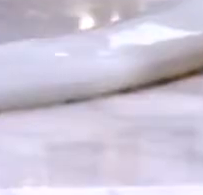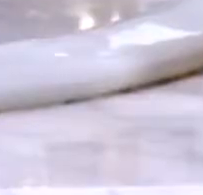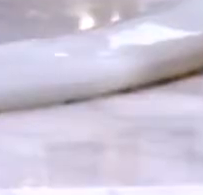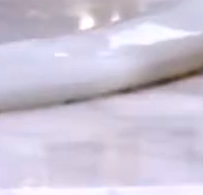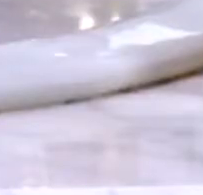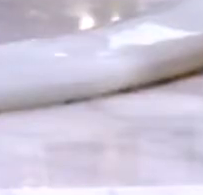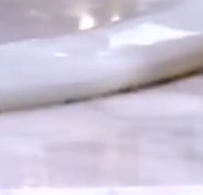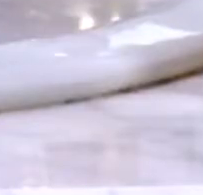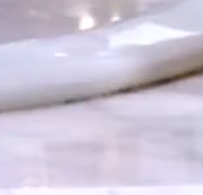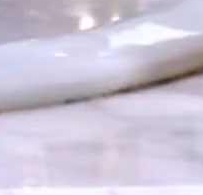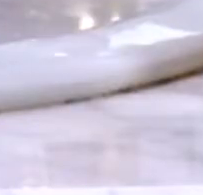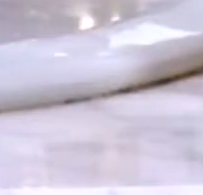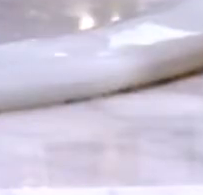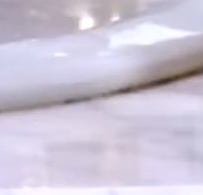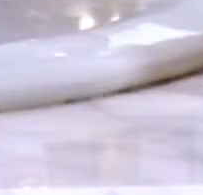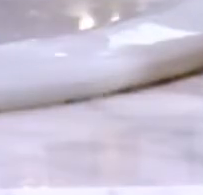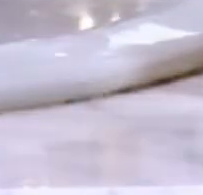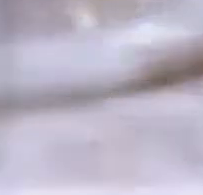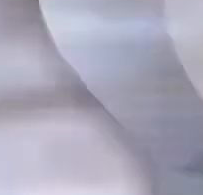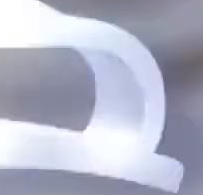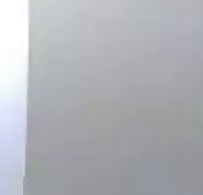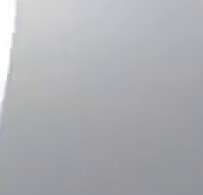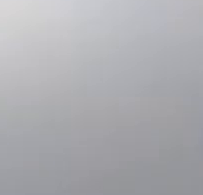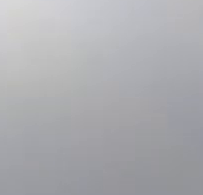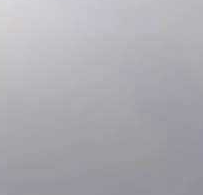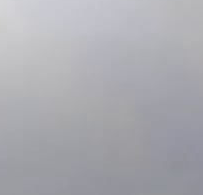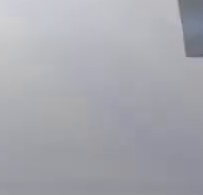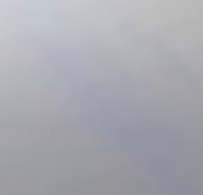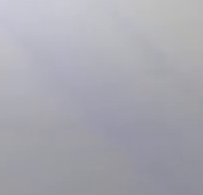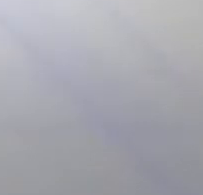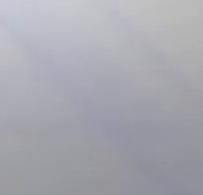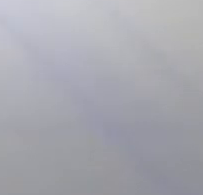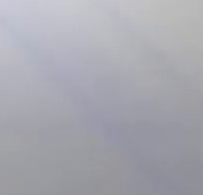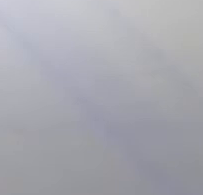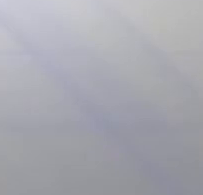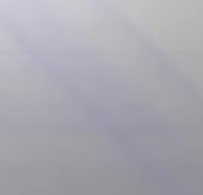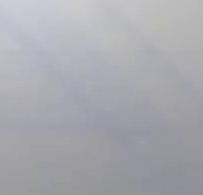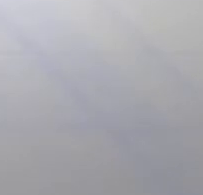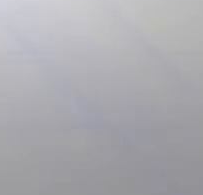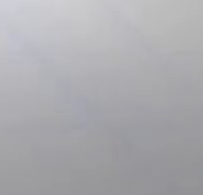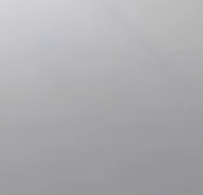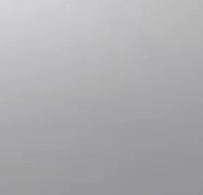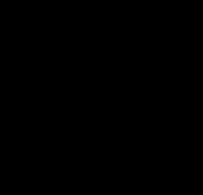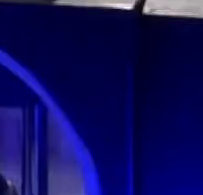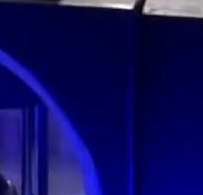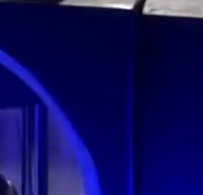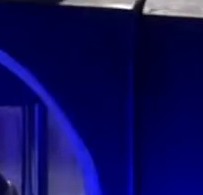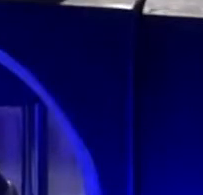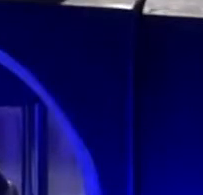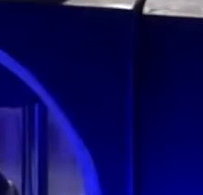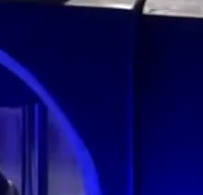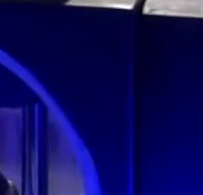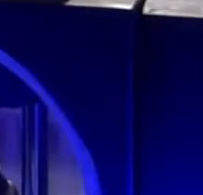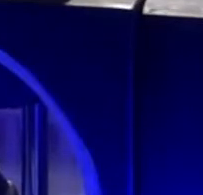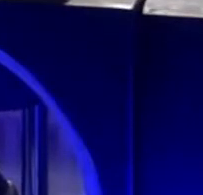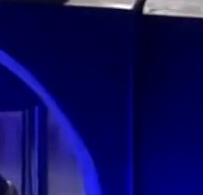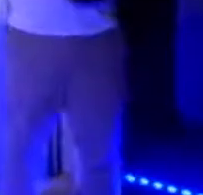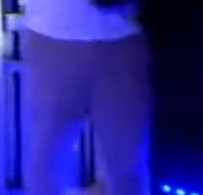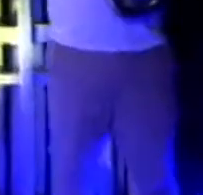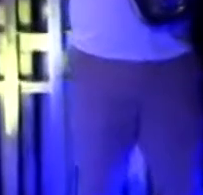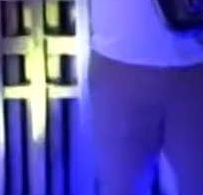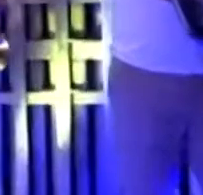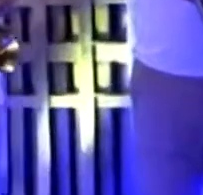y la parte posterior de sus manos. Caja Costarricense de Seguro Social. ¿De pronto hay